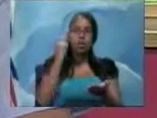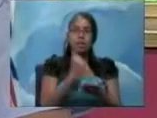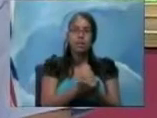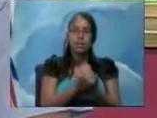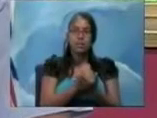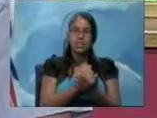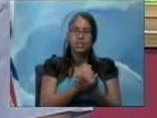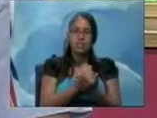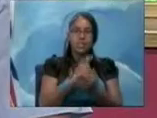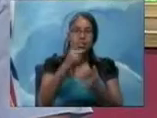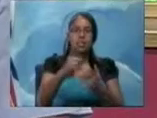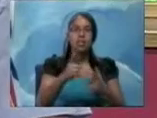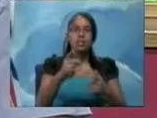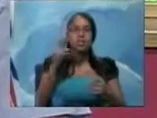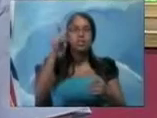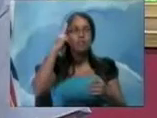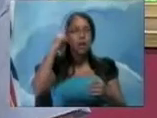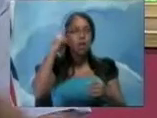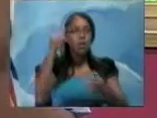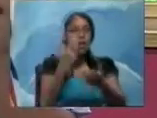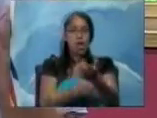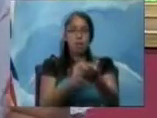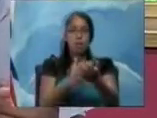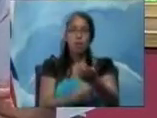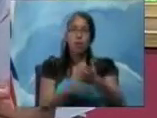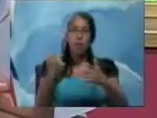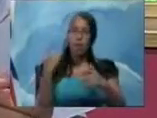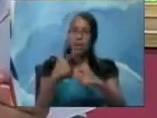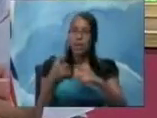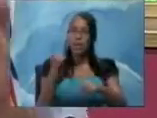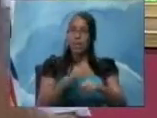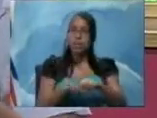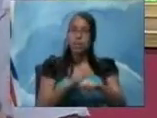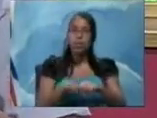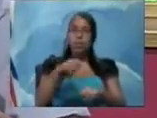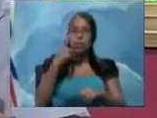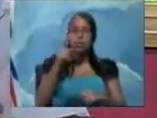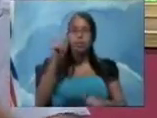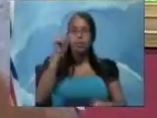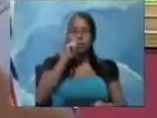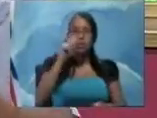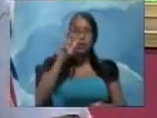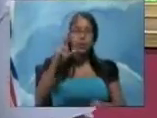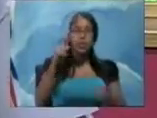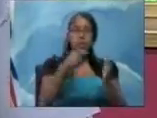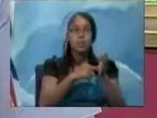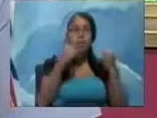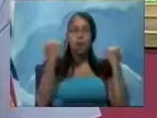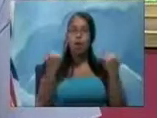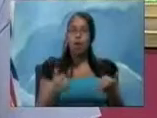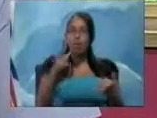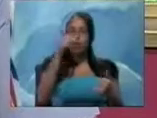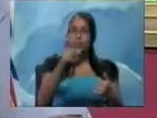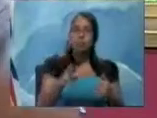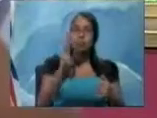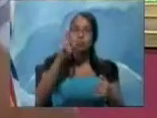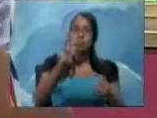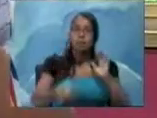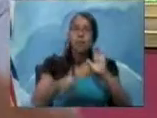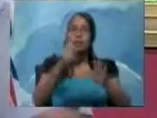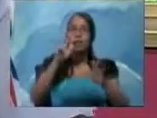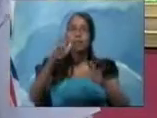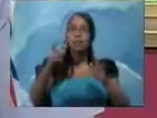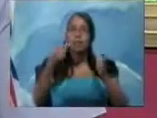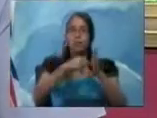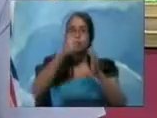Dios sabe mi hermano aquel tiempo cuando pbro eran 3000 ahorita son más de 3000 son los